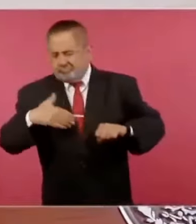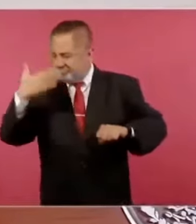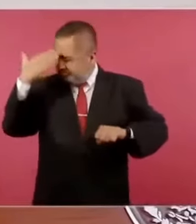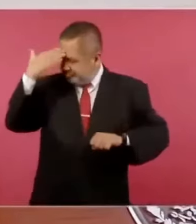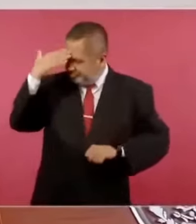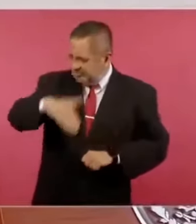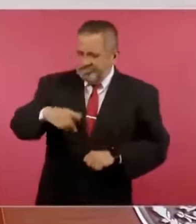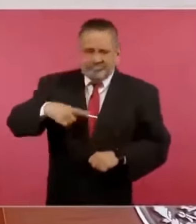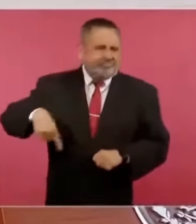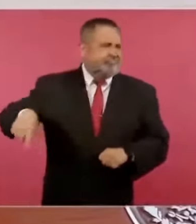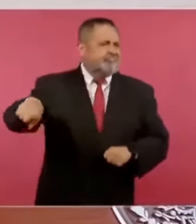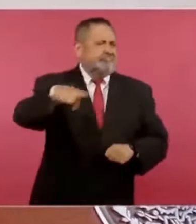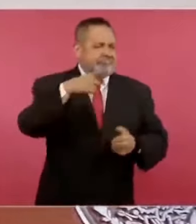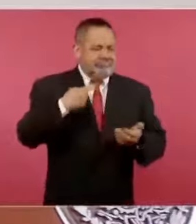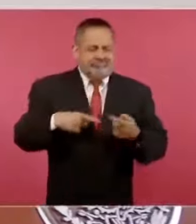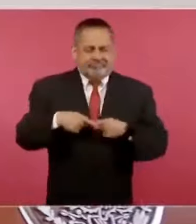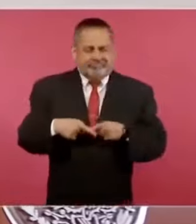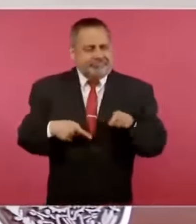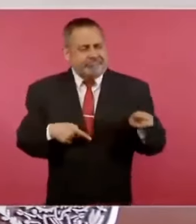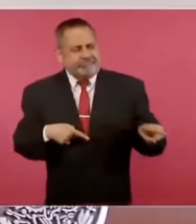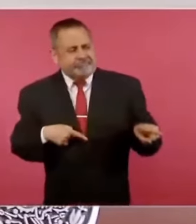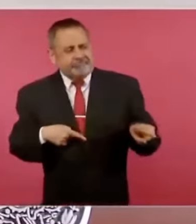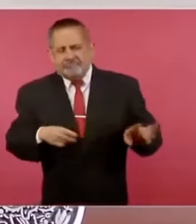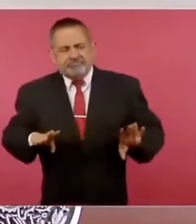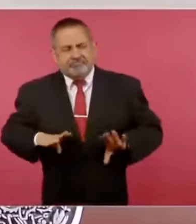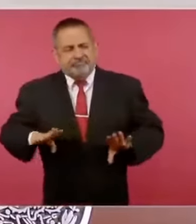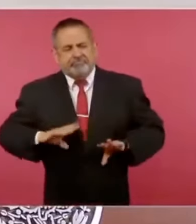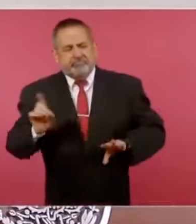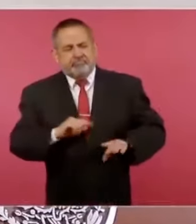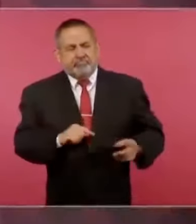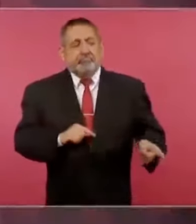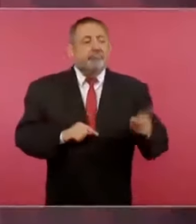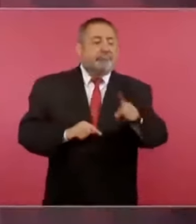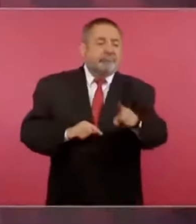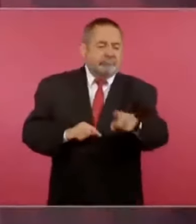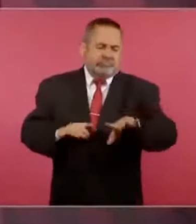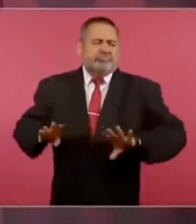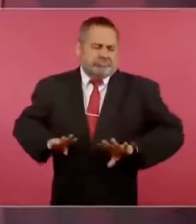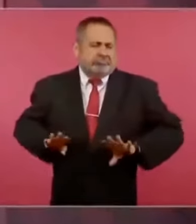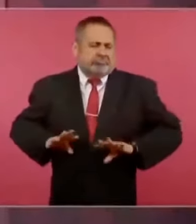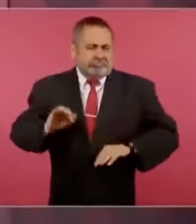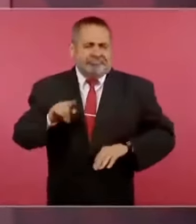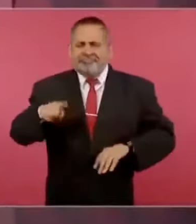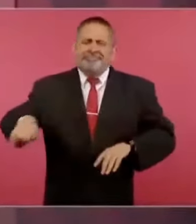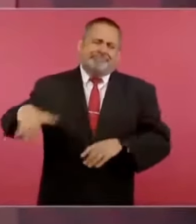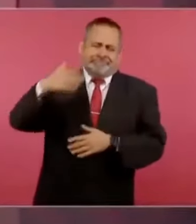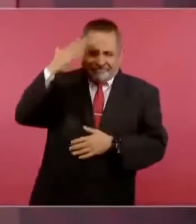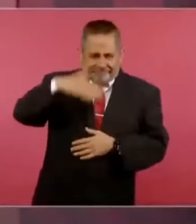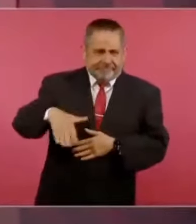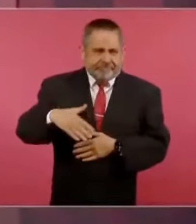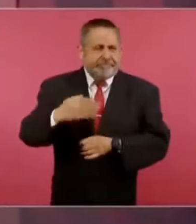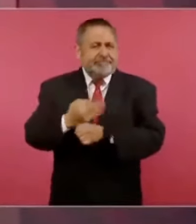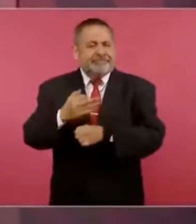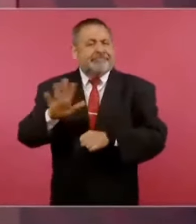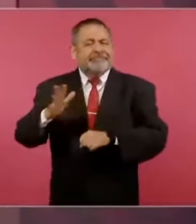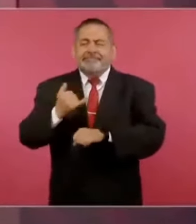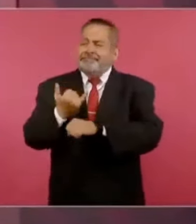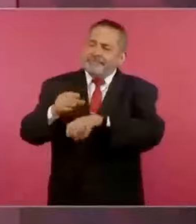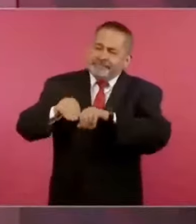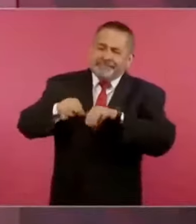sabe lo que conviene y lo que no le conviene, y además la gente está bien informada.